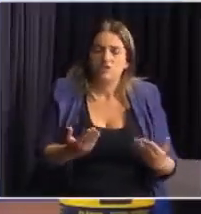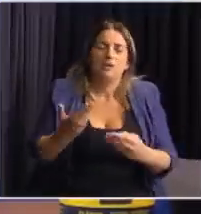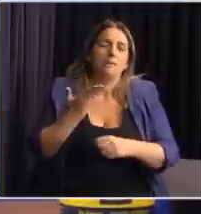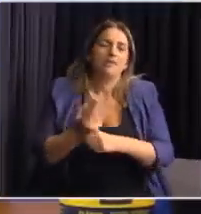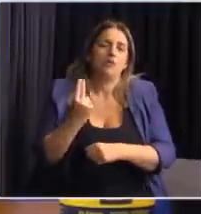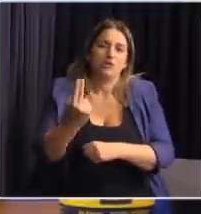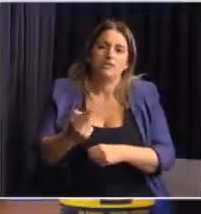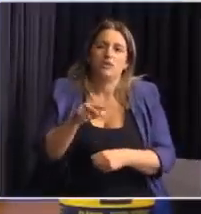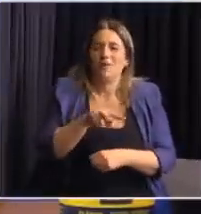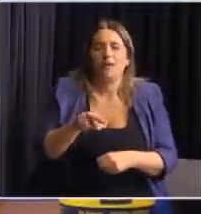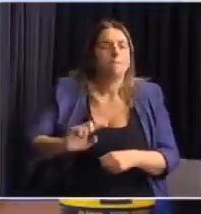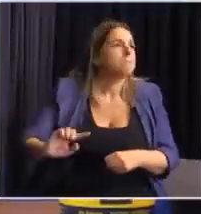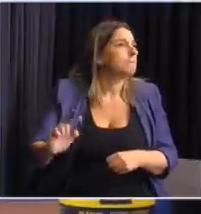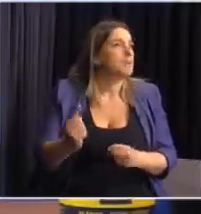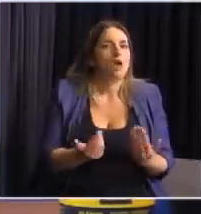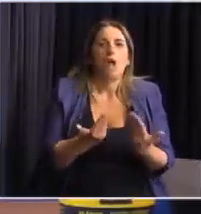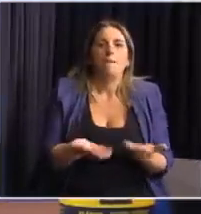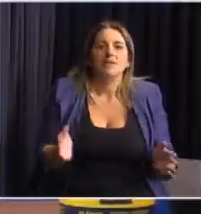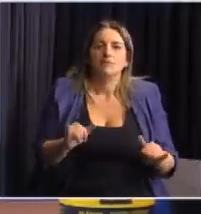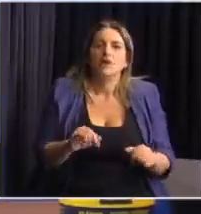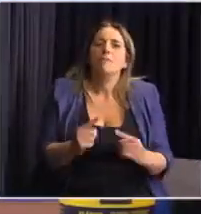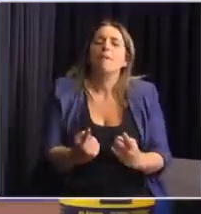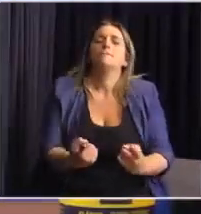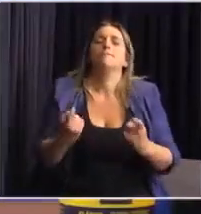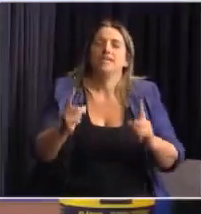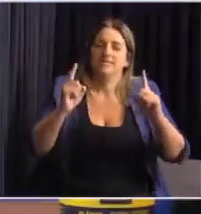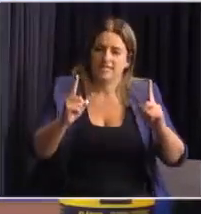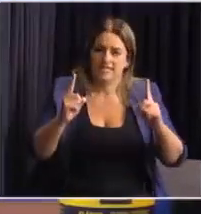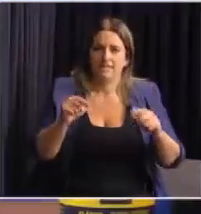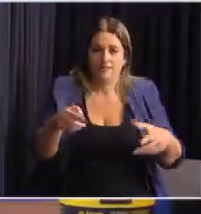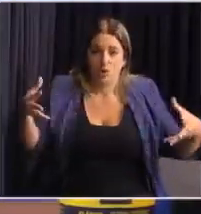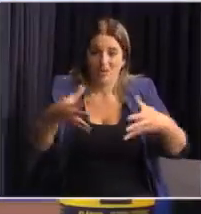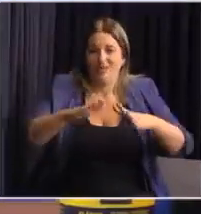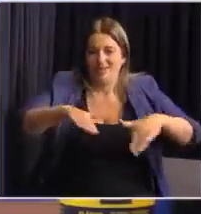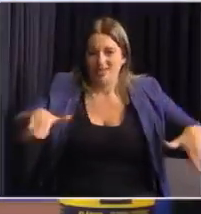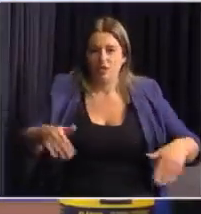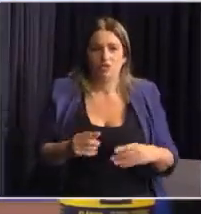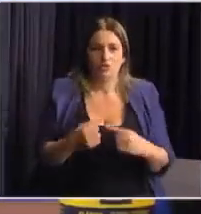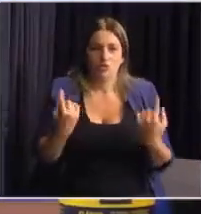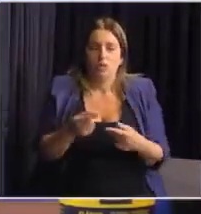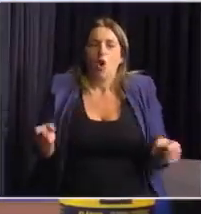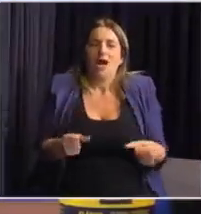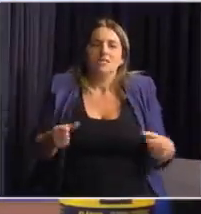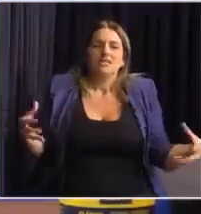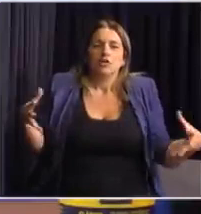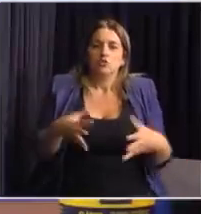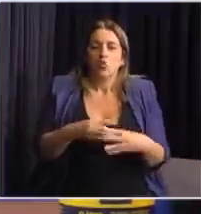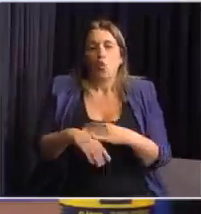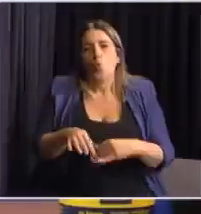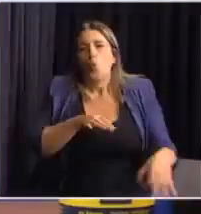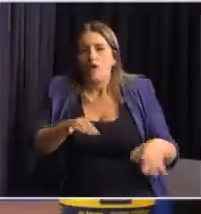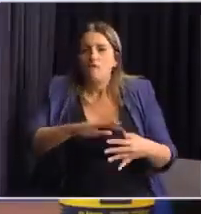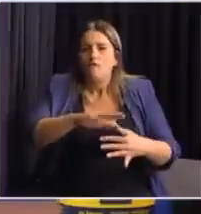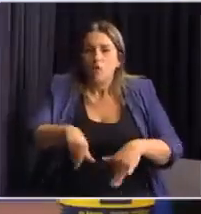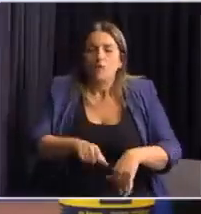para ponerlas ante en este proceso de apertura gradual. Es decir, estamos desarrollando un conjunto de estrategias